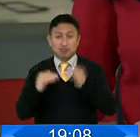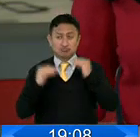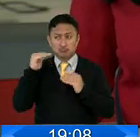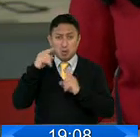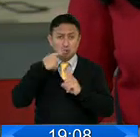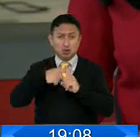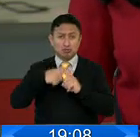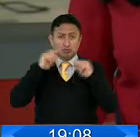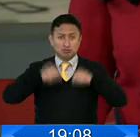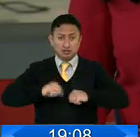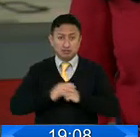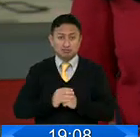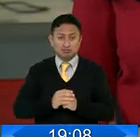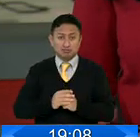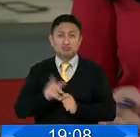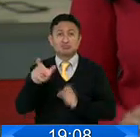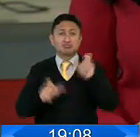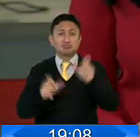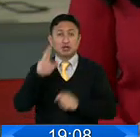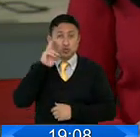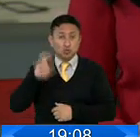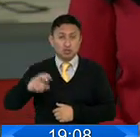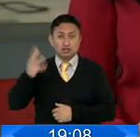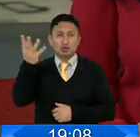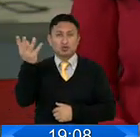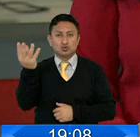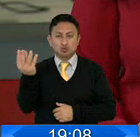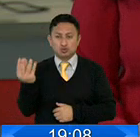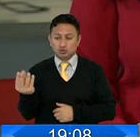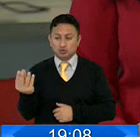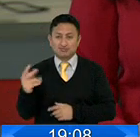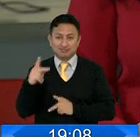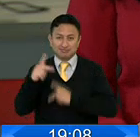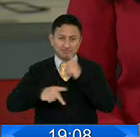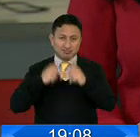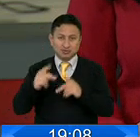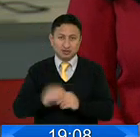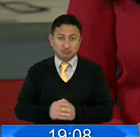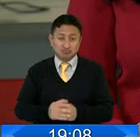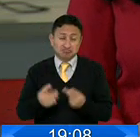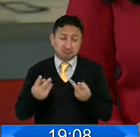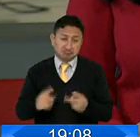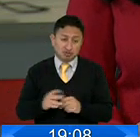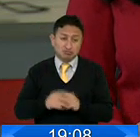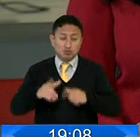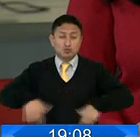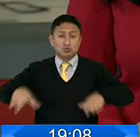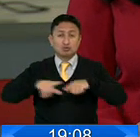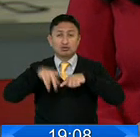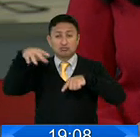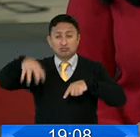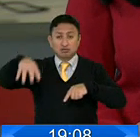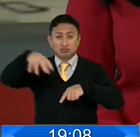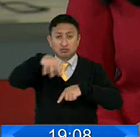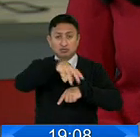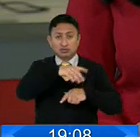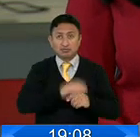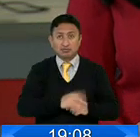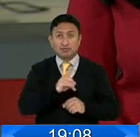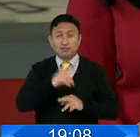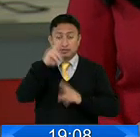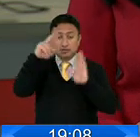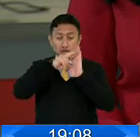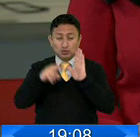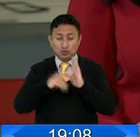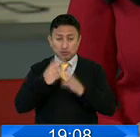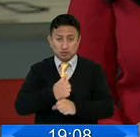positivo, pues hubo un reducido movimiento de turistas hacia las playas del país. Además, en ciertos sectores se redujo la violación a las